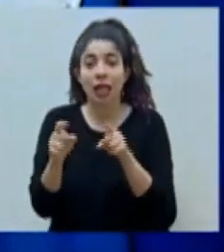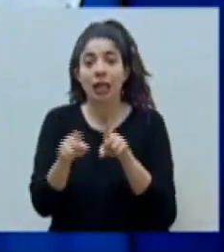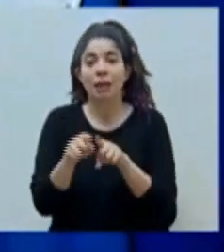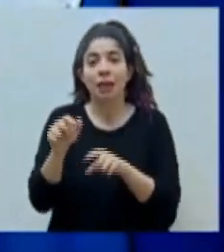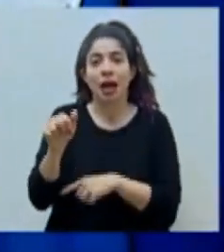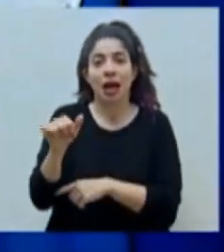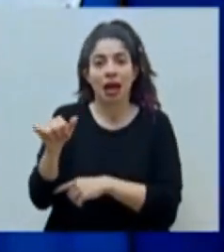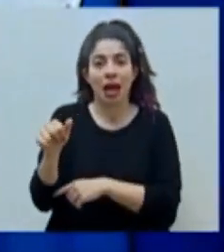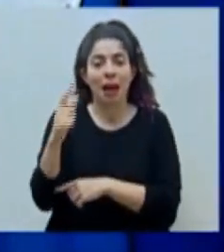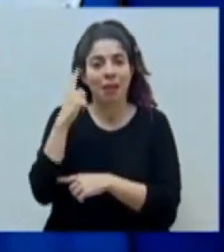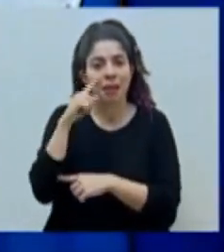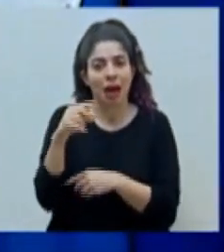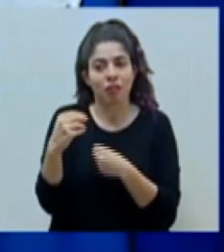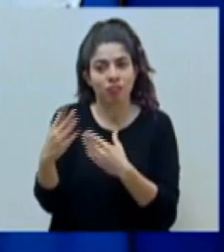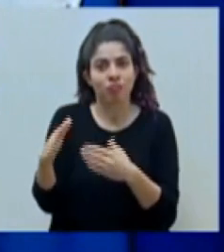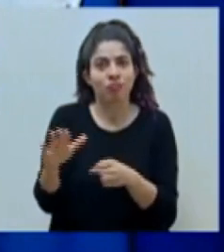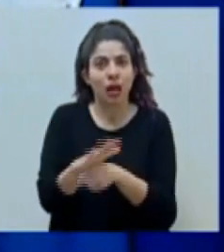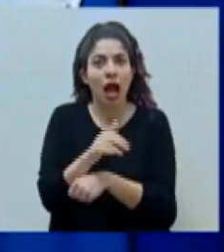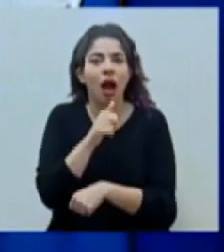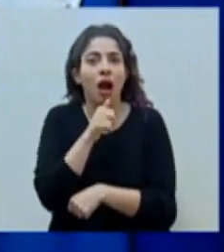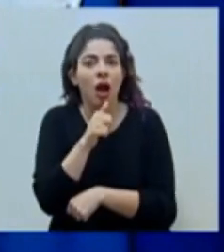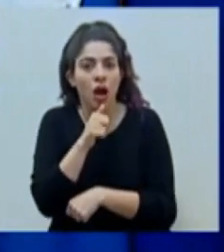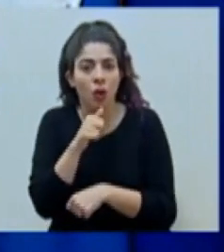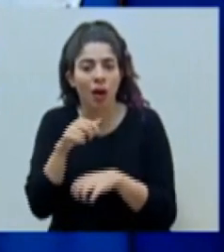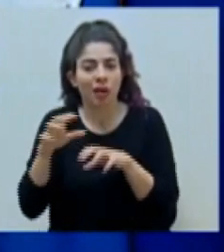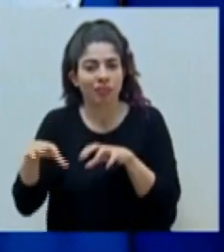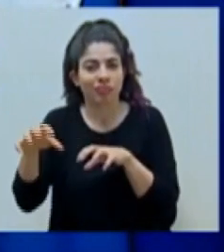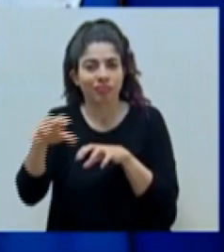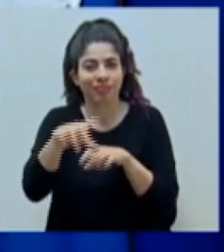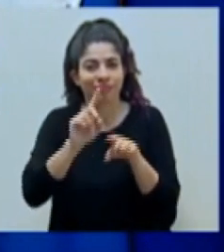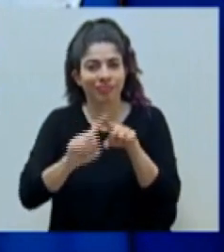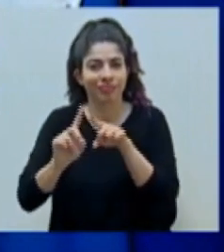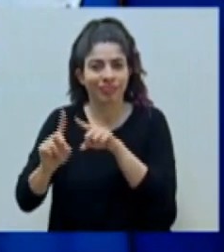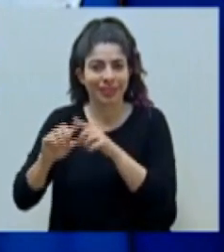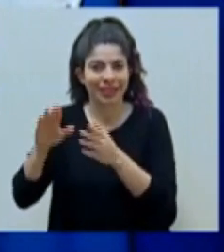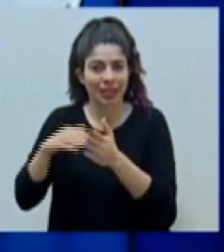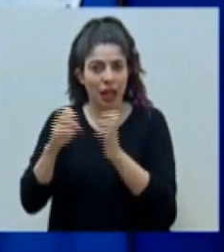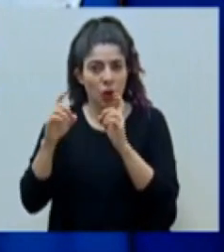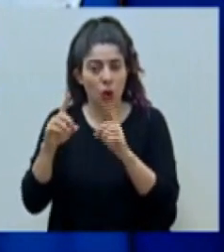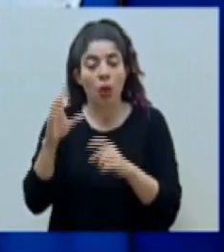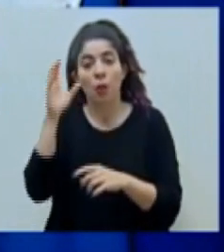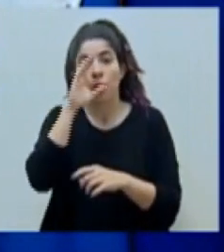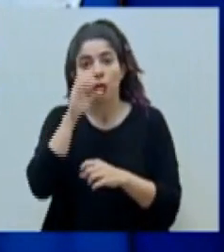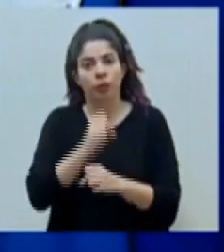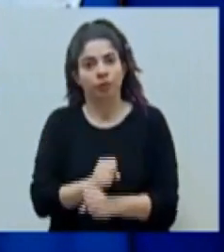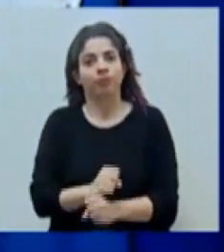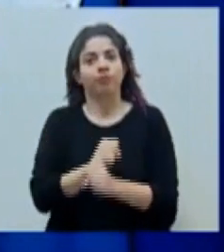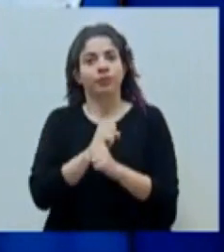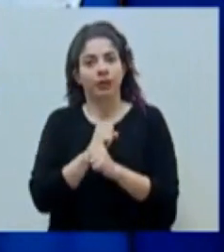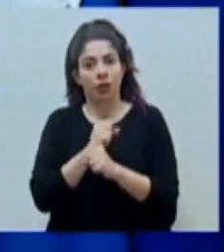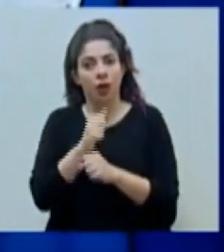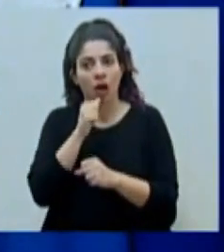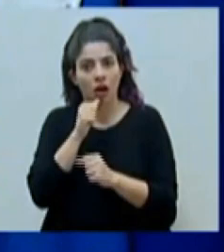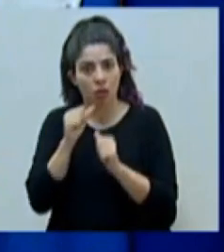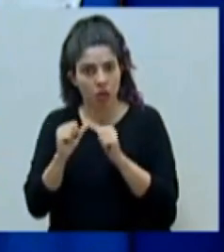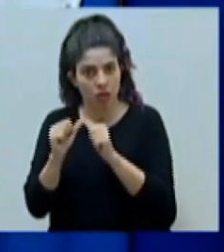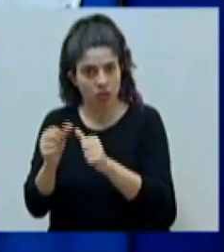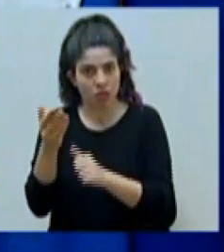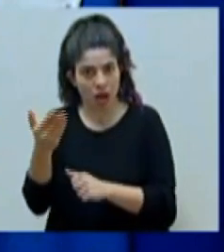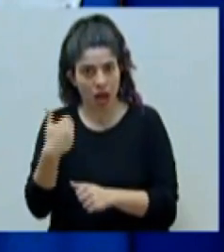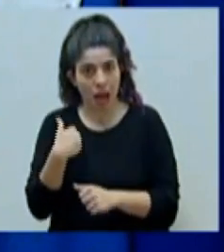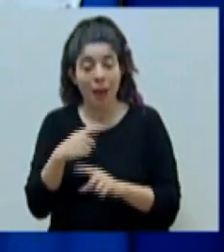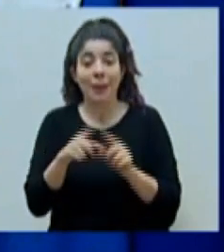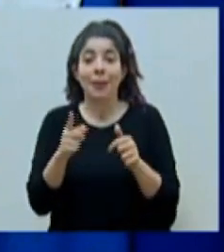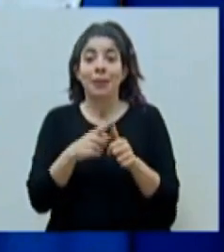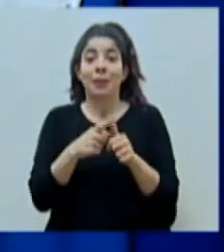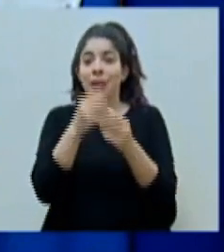para la disponibilidad de agua en los distintos centros educativos y garantizarla. Pero lo primero que queremos es